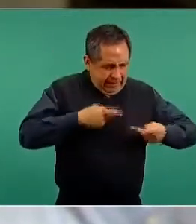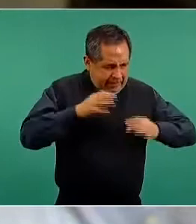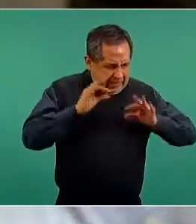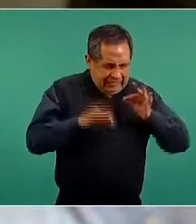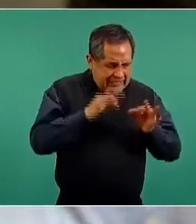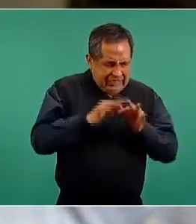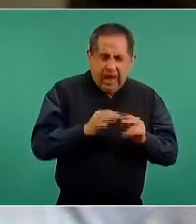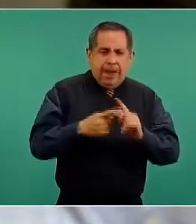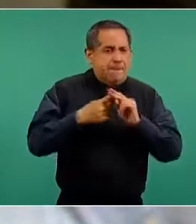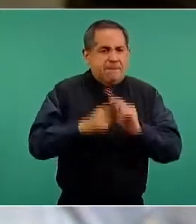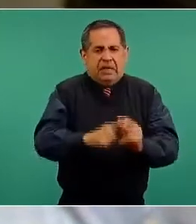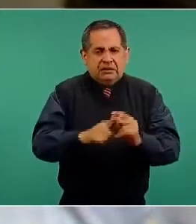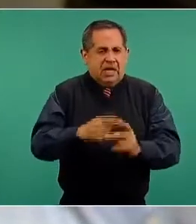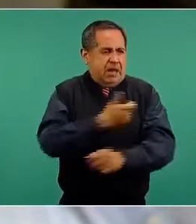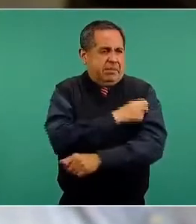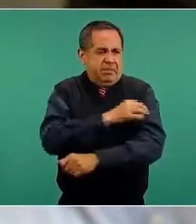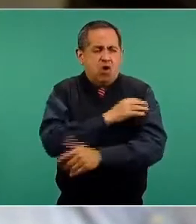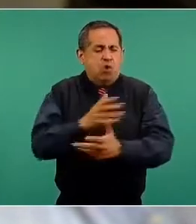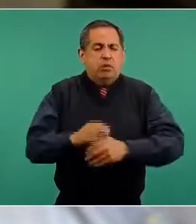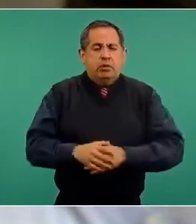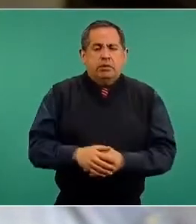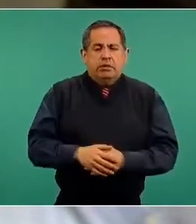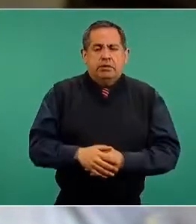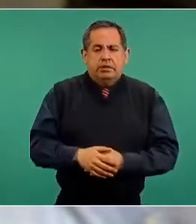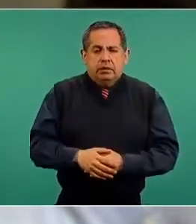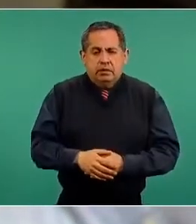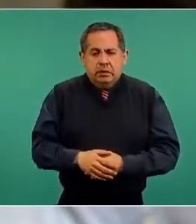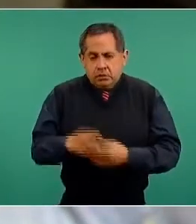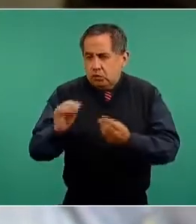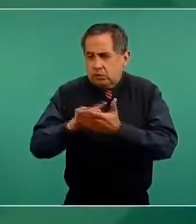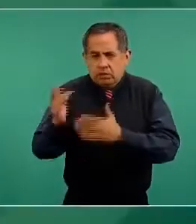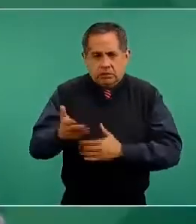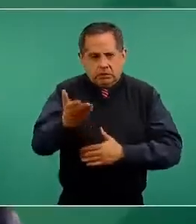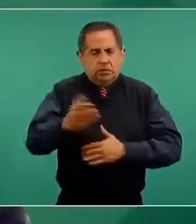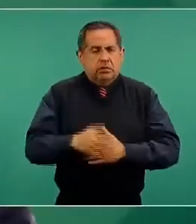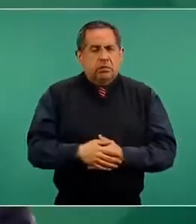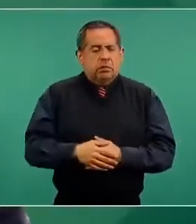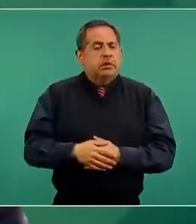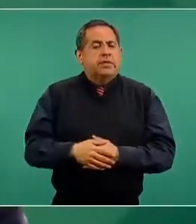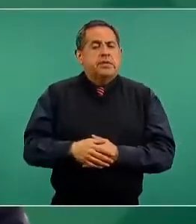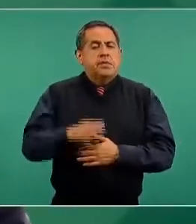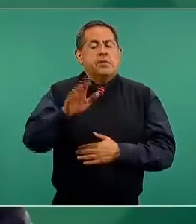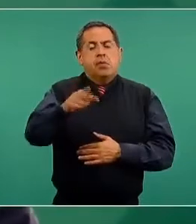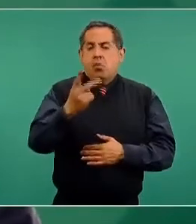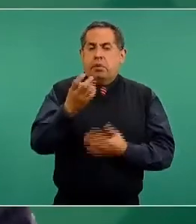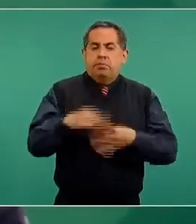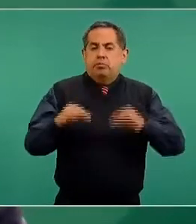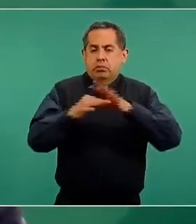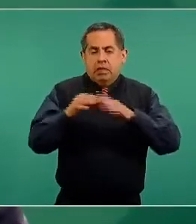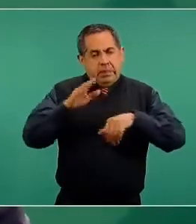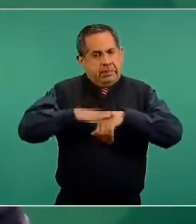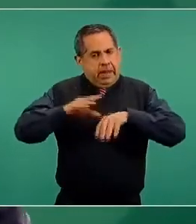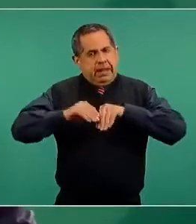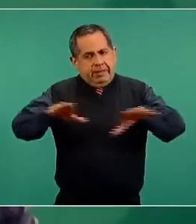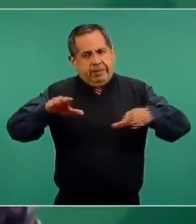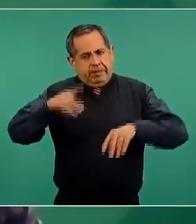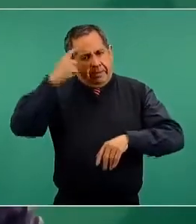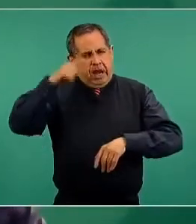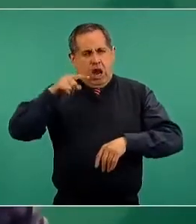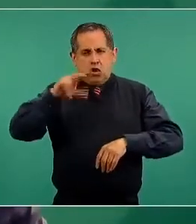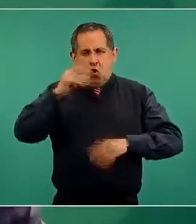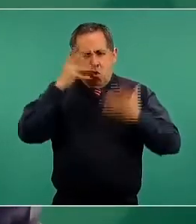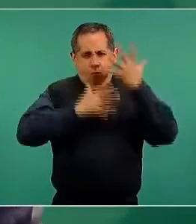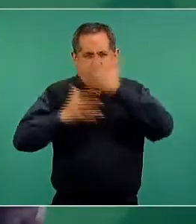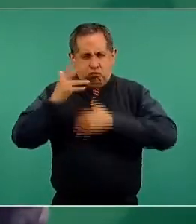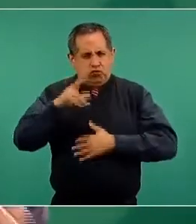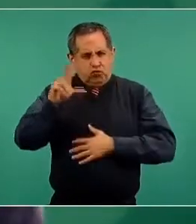esas vacunas estarían aplicando. Con mucho gusto, claro que sí. Muchas gracias. No, al contrario, Héctor, esto también es importante para que no haya